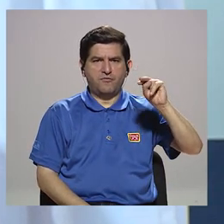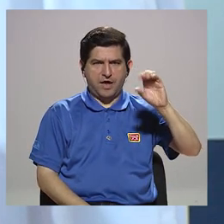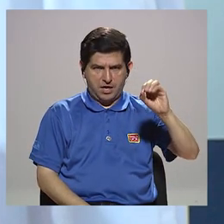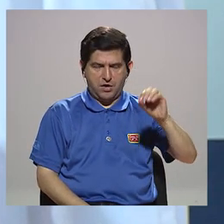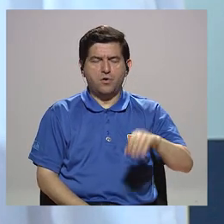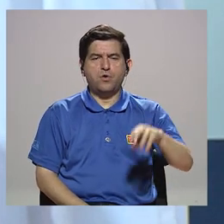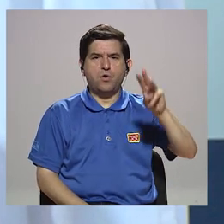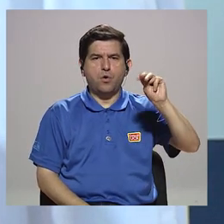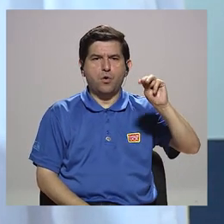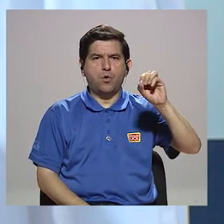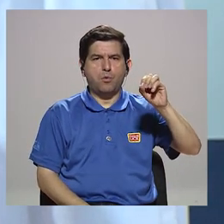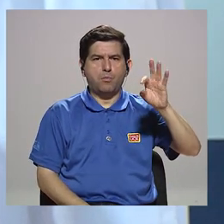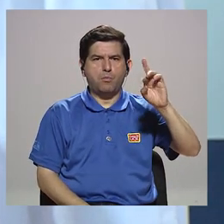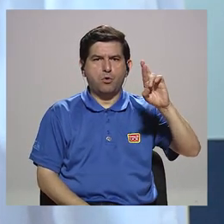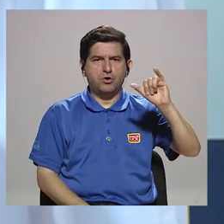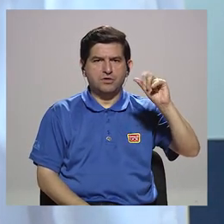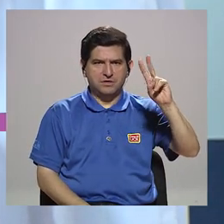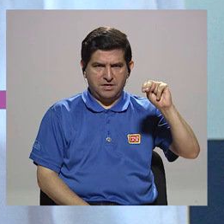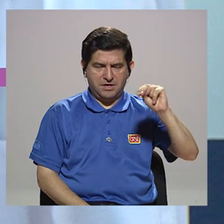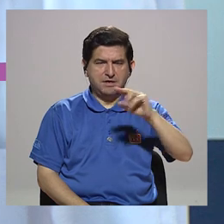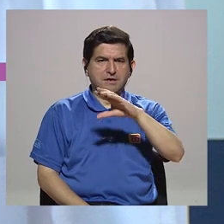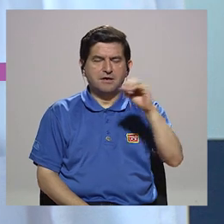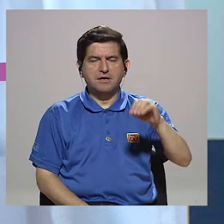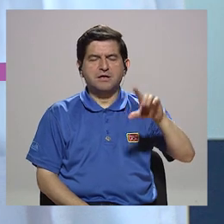como el Motrin, como